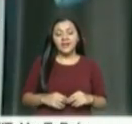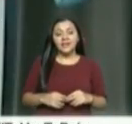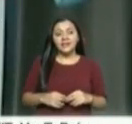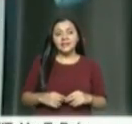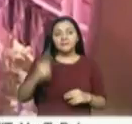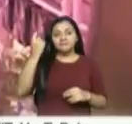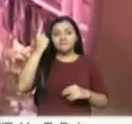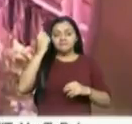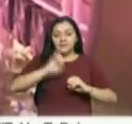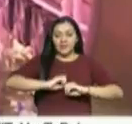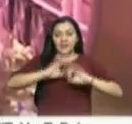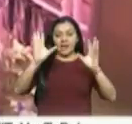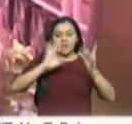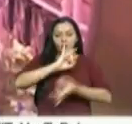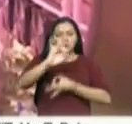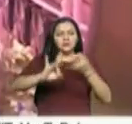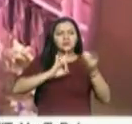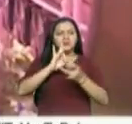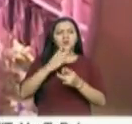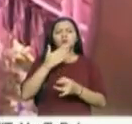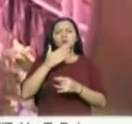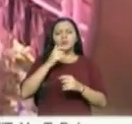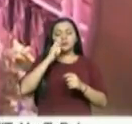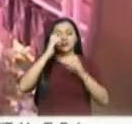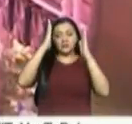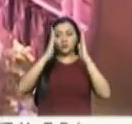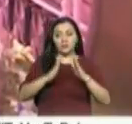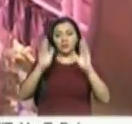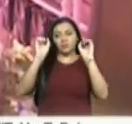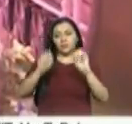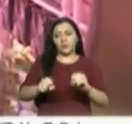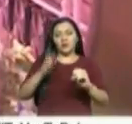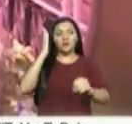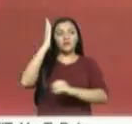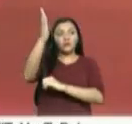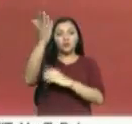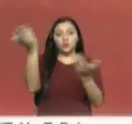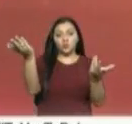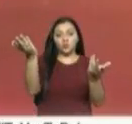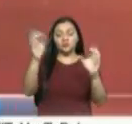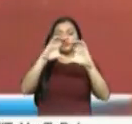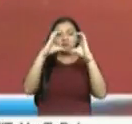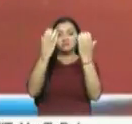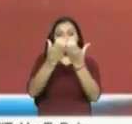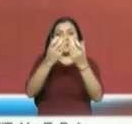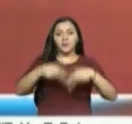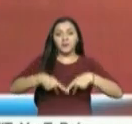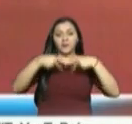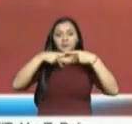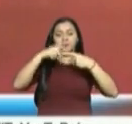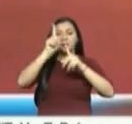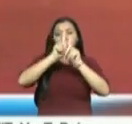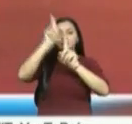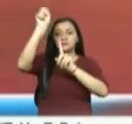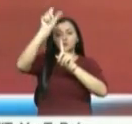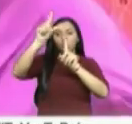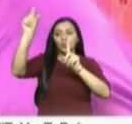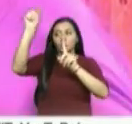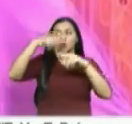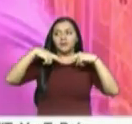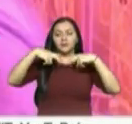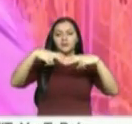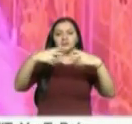Entender con exactitud las necesidades que los seres humanos podrían tener en futuras colonias en la Luna es el objetivo de un programa de investigación